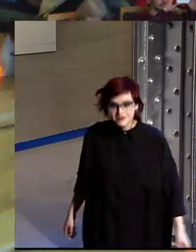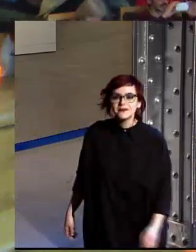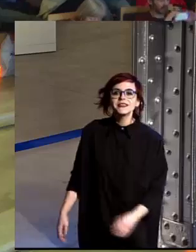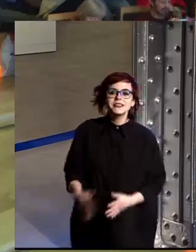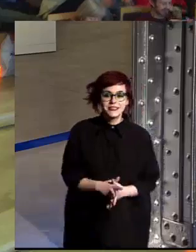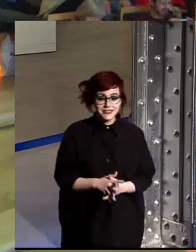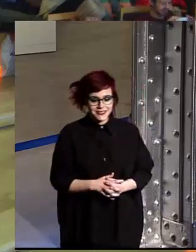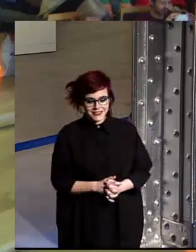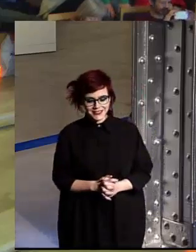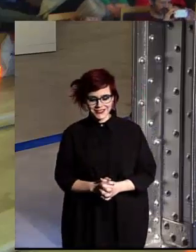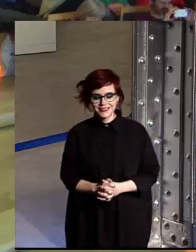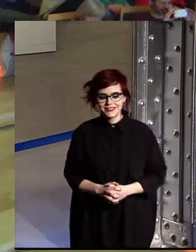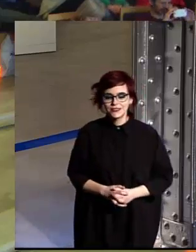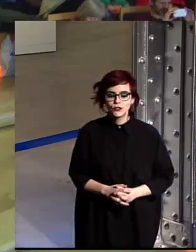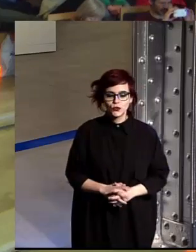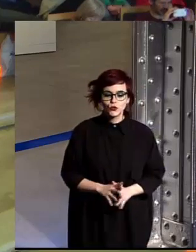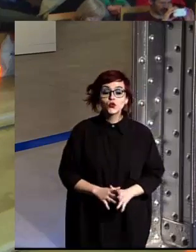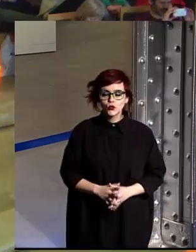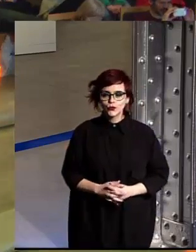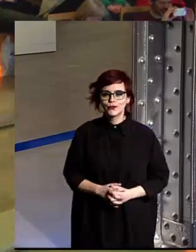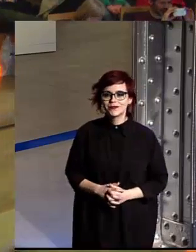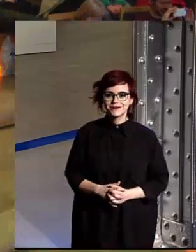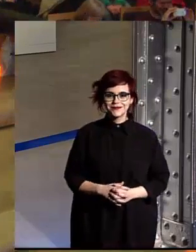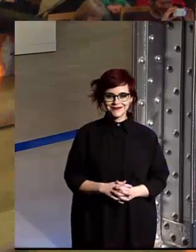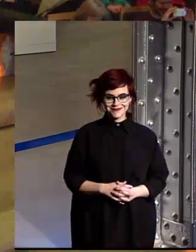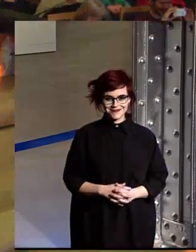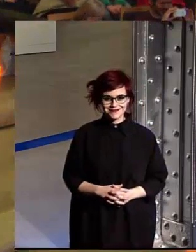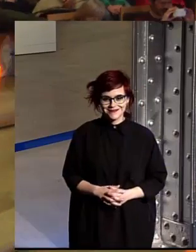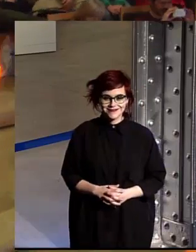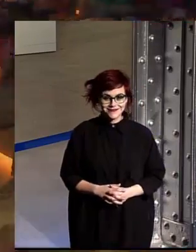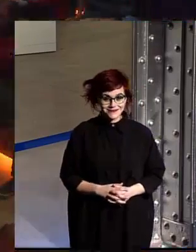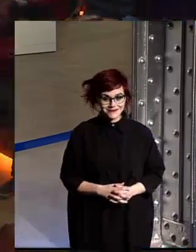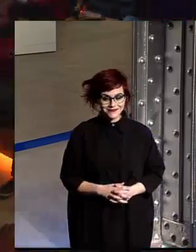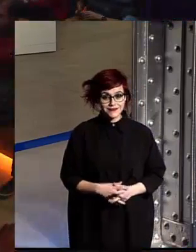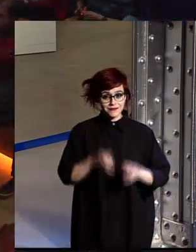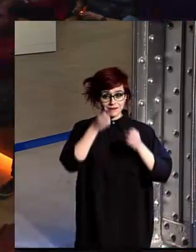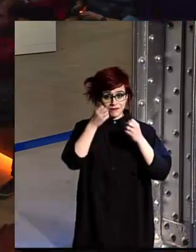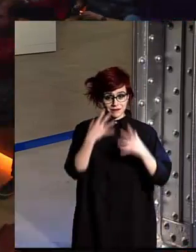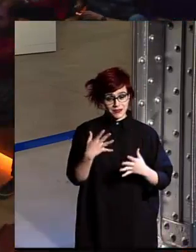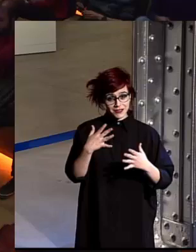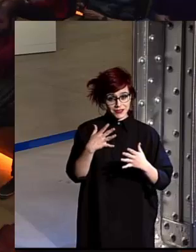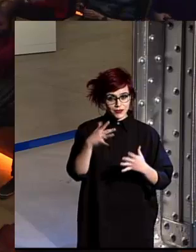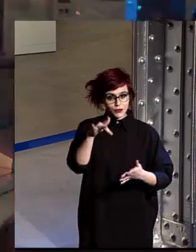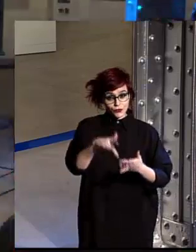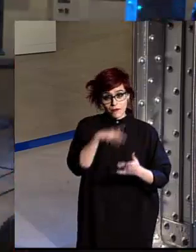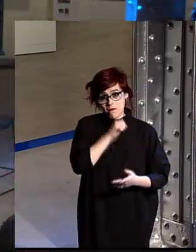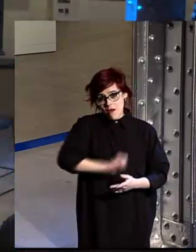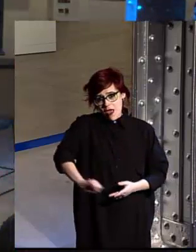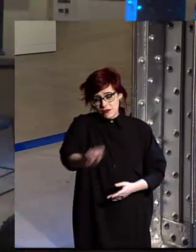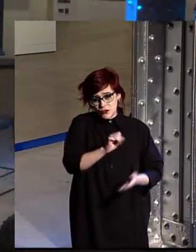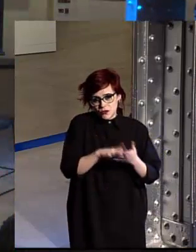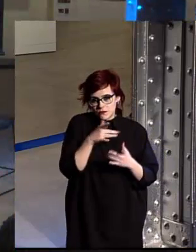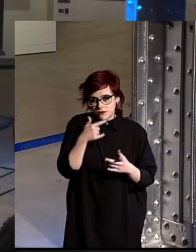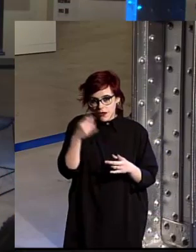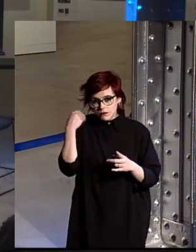Muchas gracias, Ignacio. Espéranos ahí, sí. El agua. Va a ser fantástico cuando los conspiranoicos